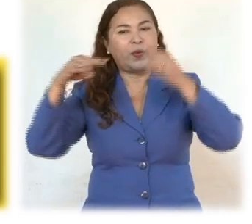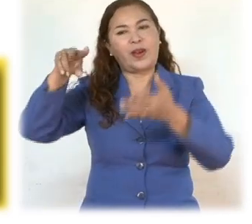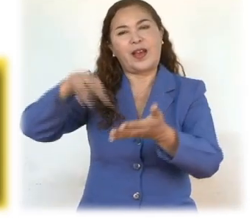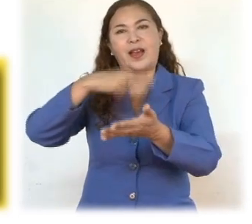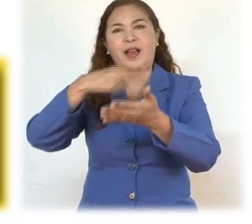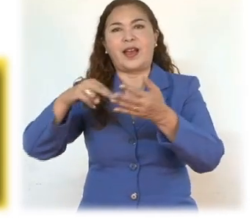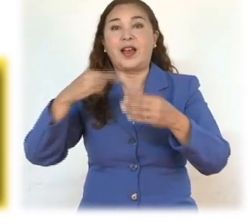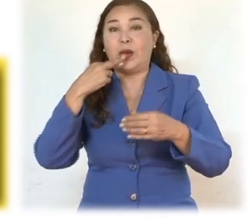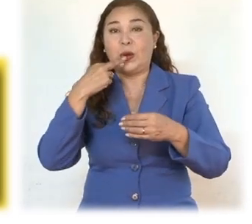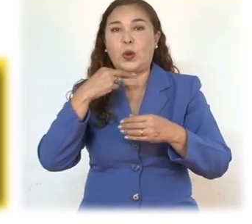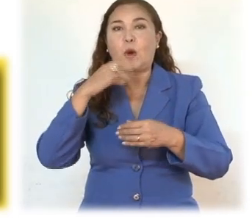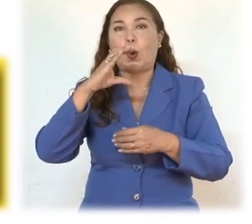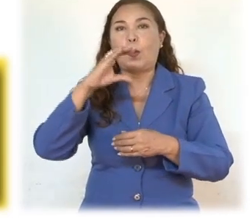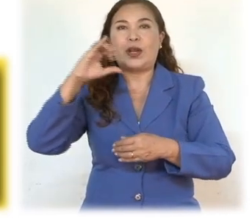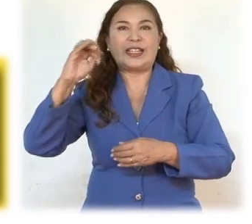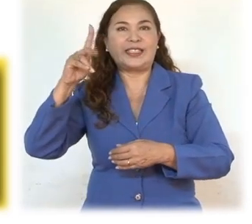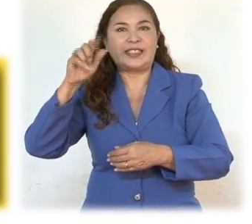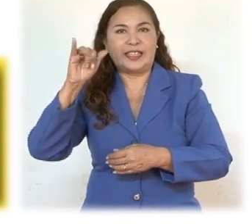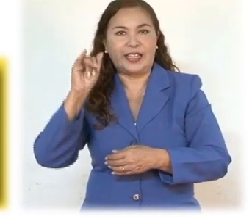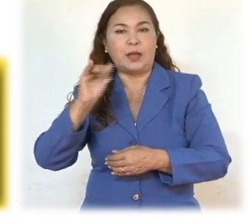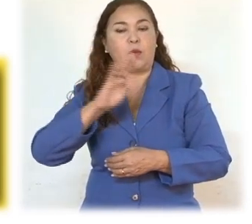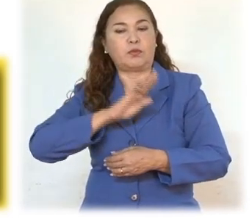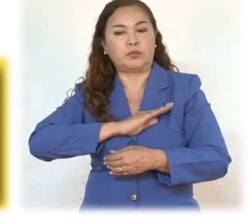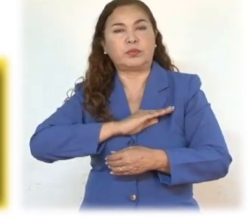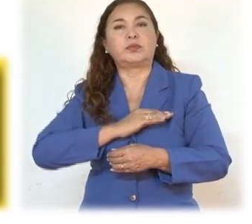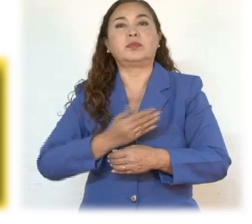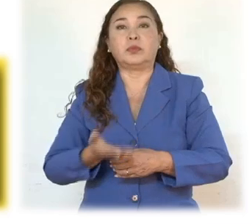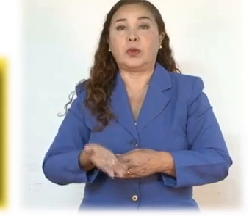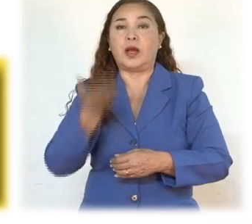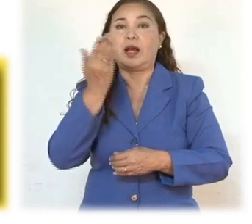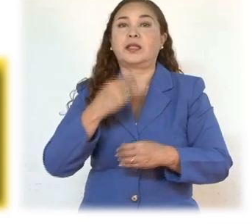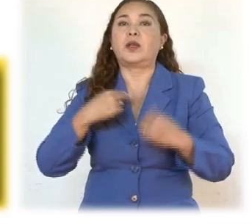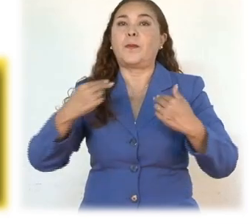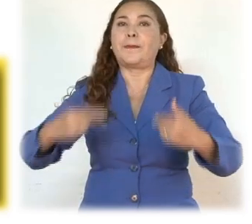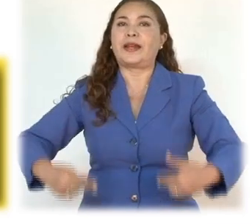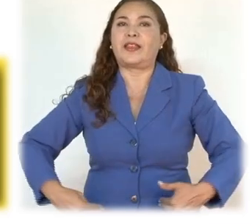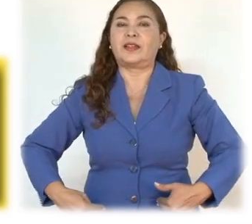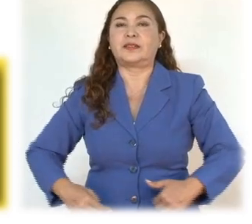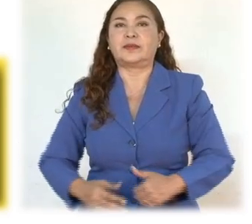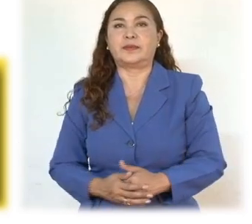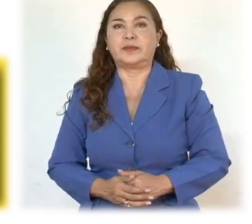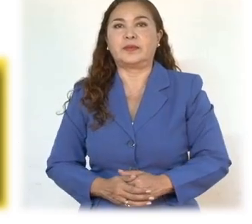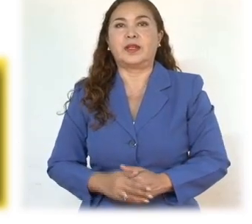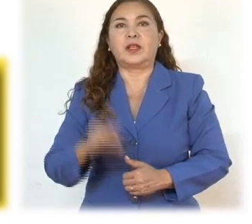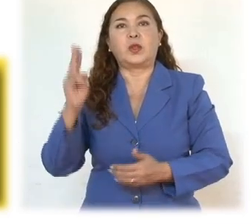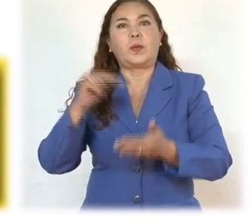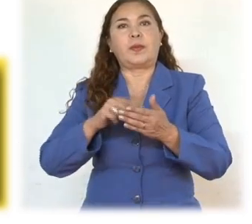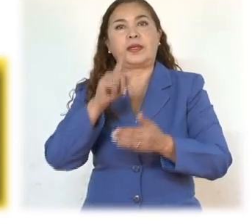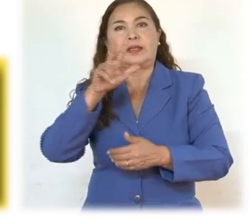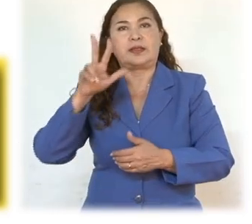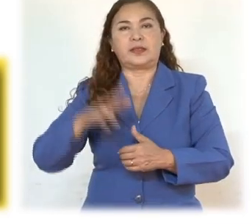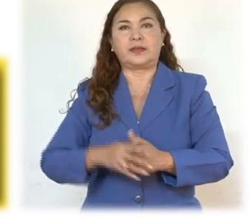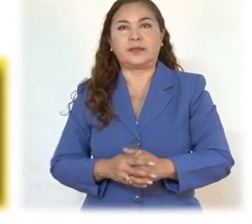tantes de Corpus Cristi como patrimonio inmaterial de la humanidad